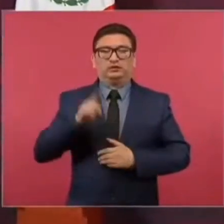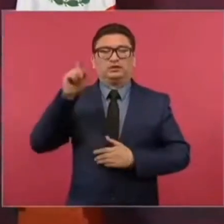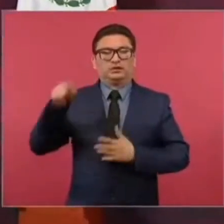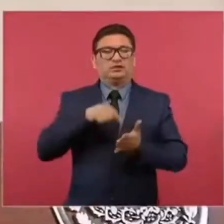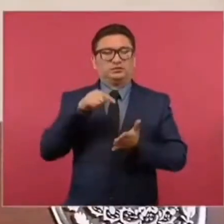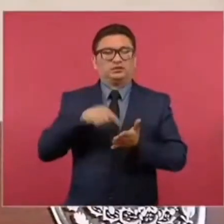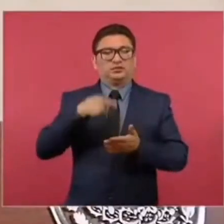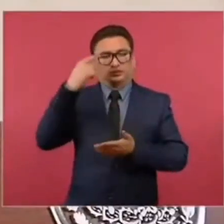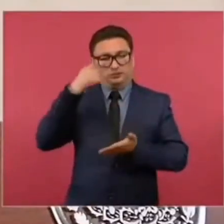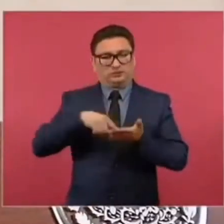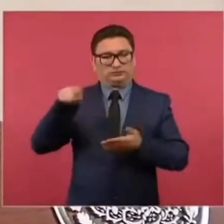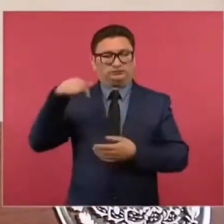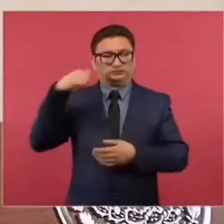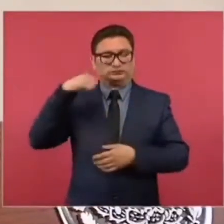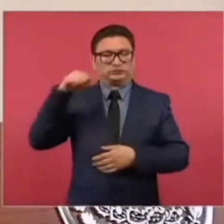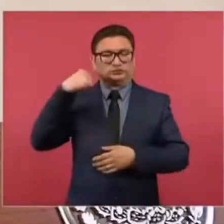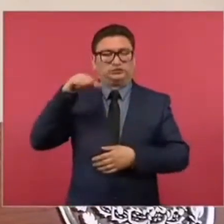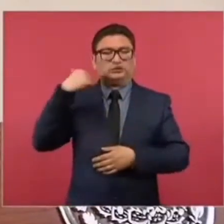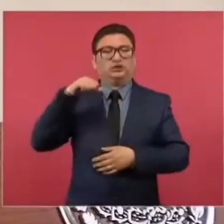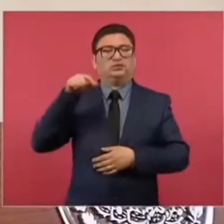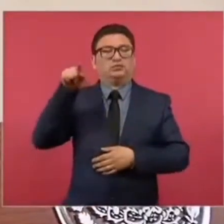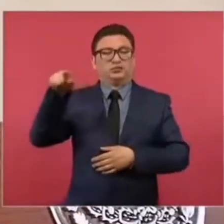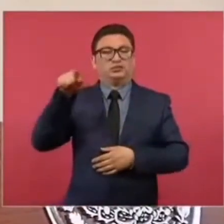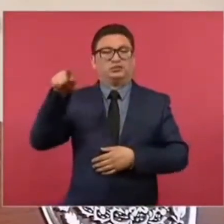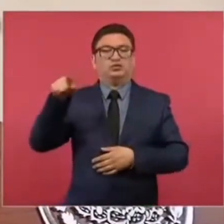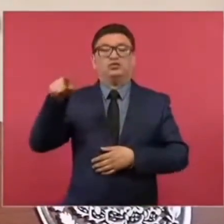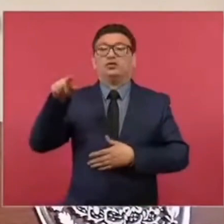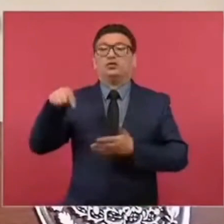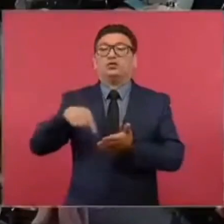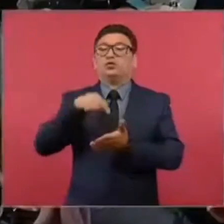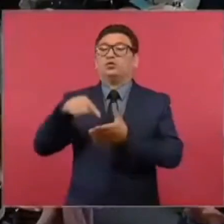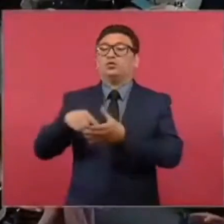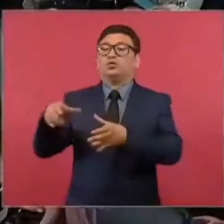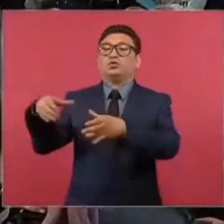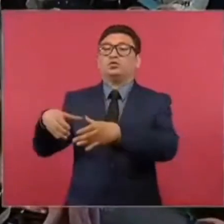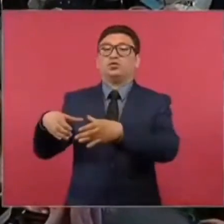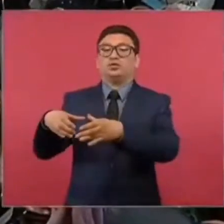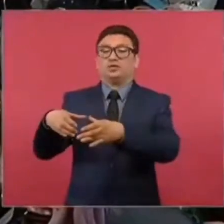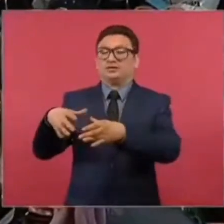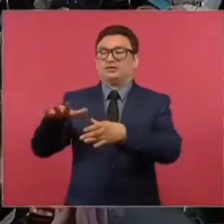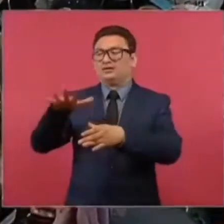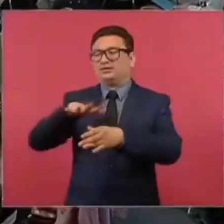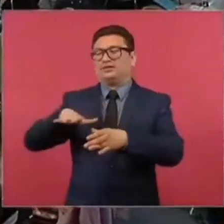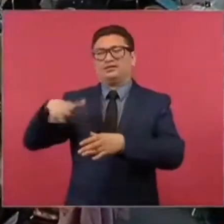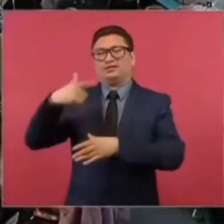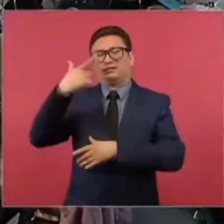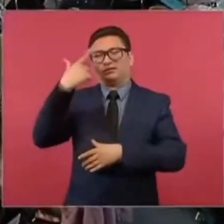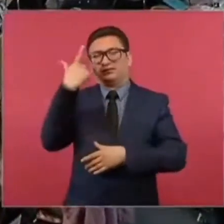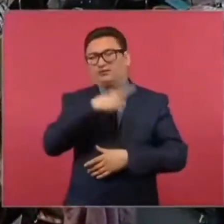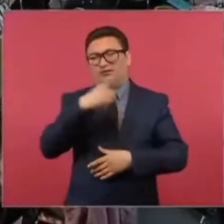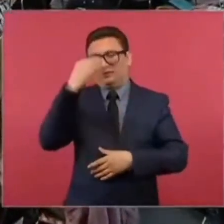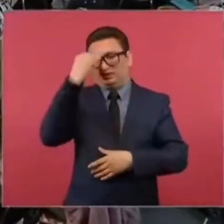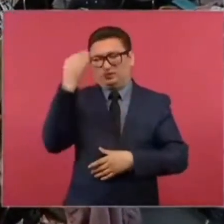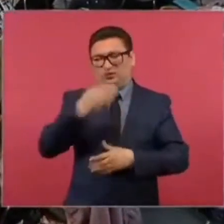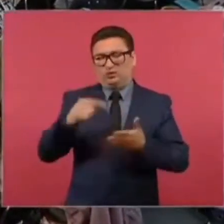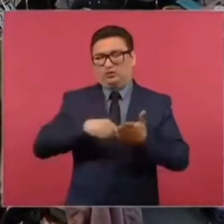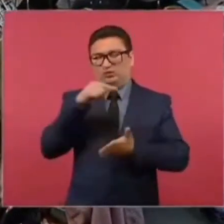en Acapulco, ¿sí?, se les tenía en un sitio deplorable, donde habían